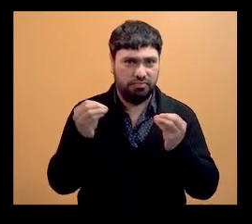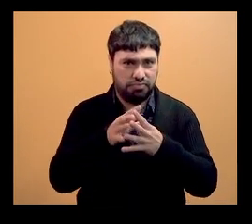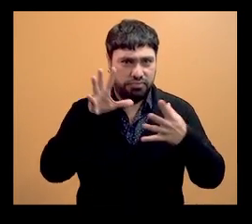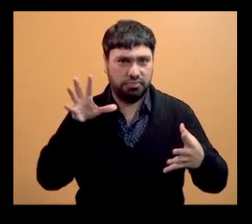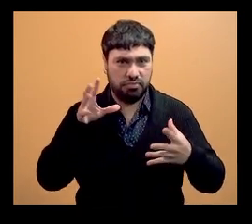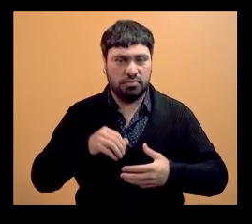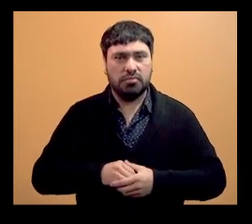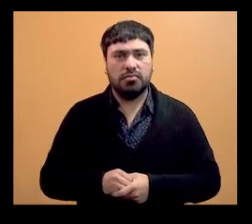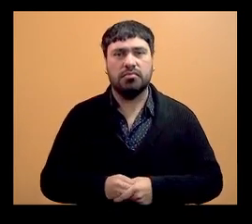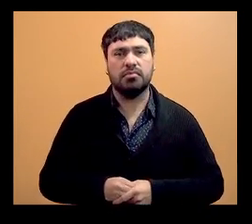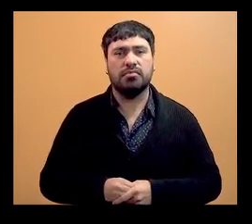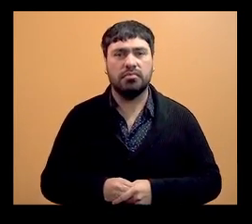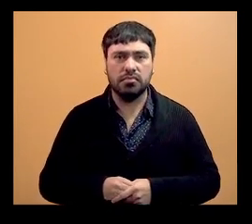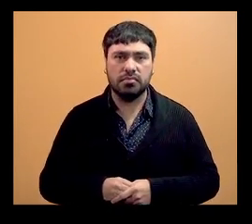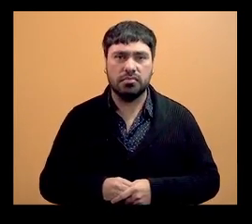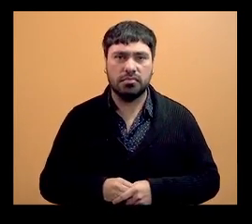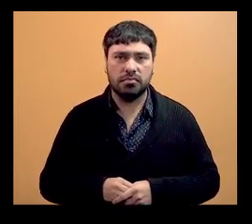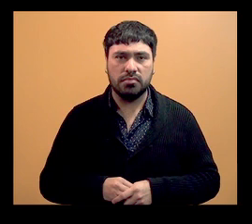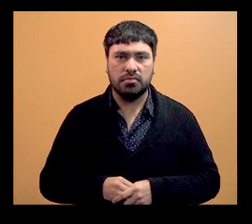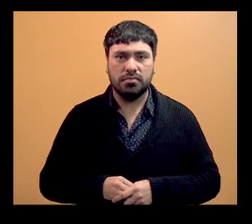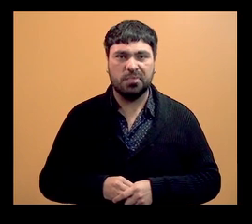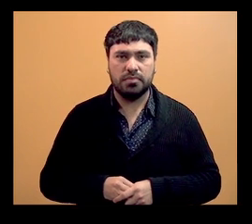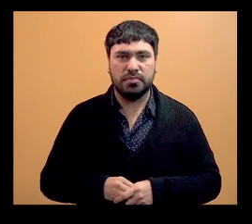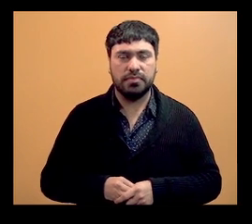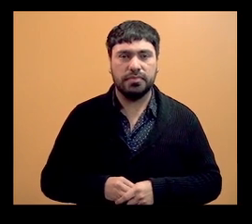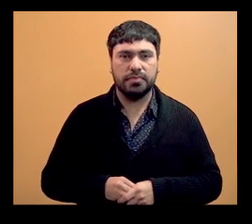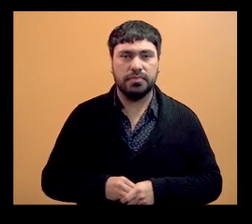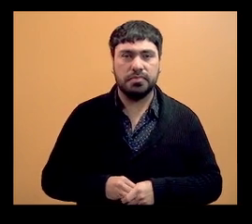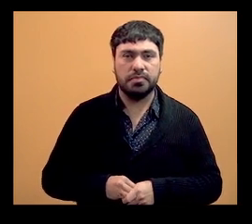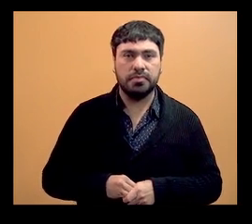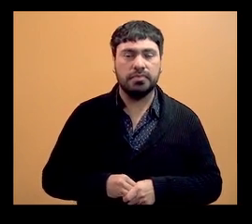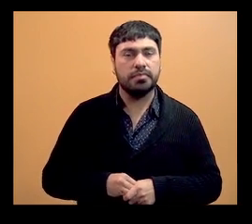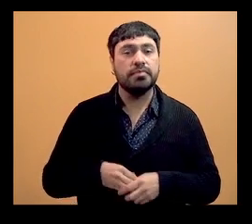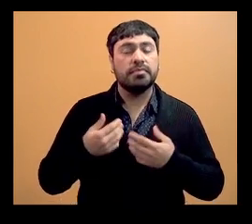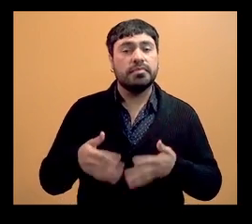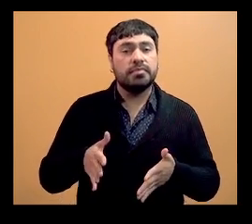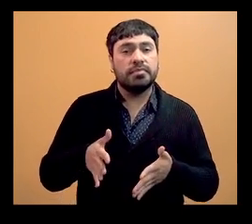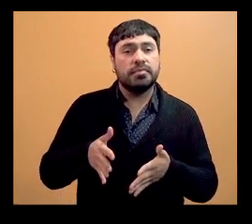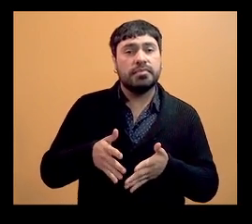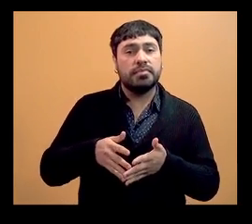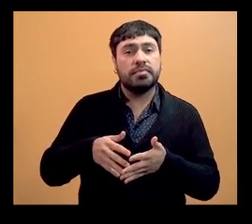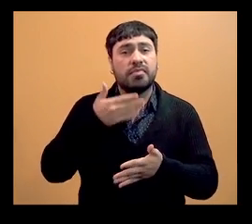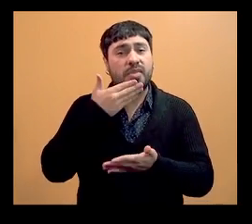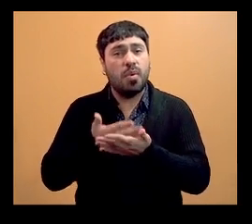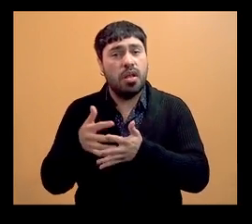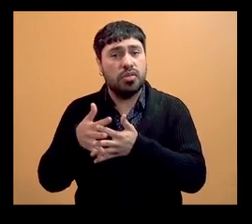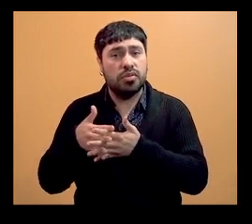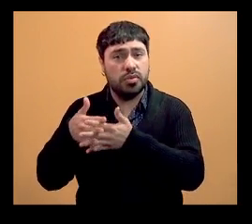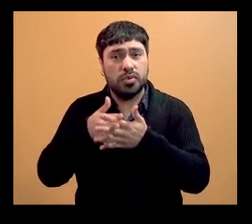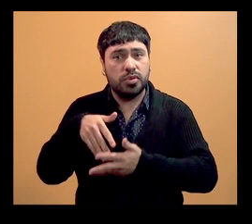manera lanzado y alguna vez impulsado por el temor de los norteamericanos a lo que estaban haciendo en la ex Unión